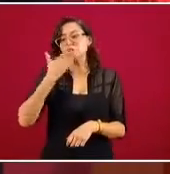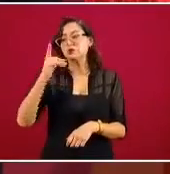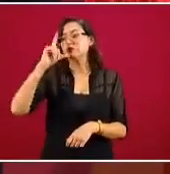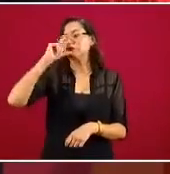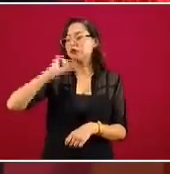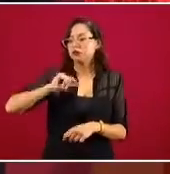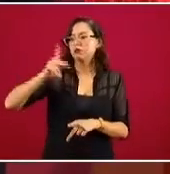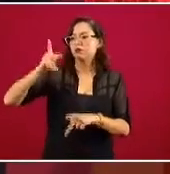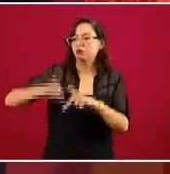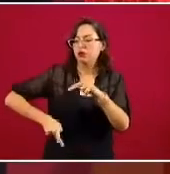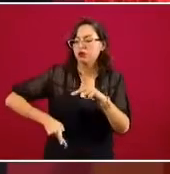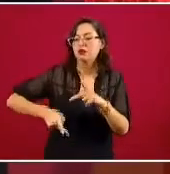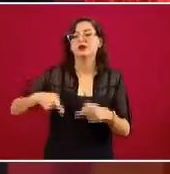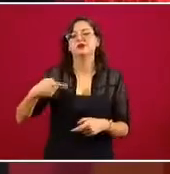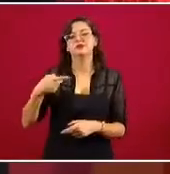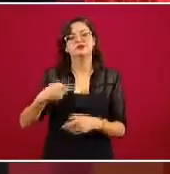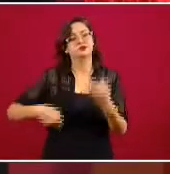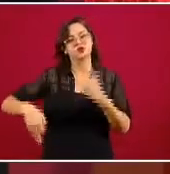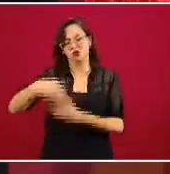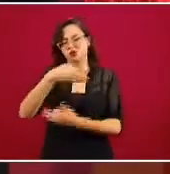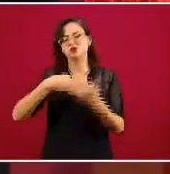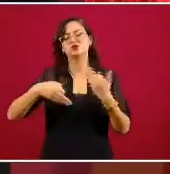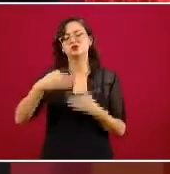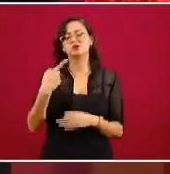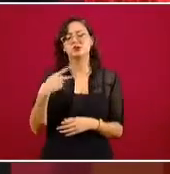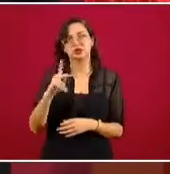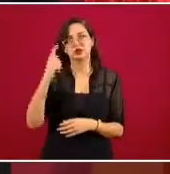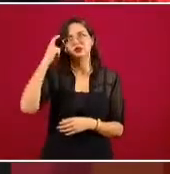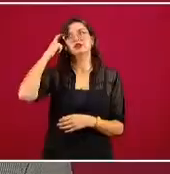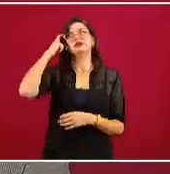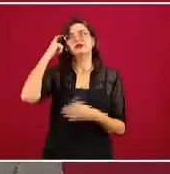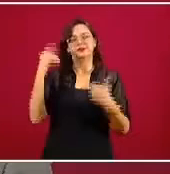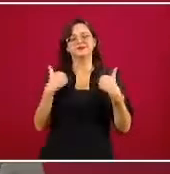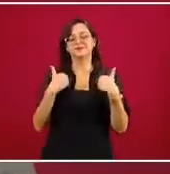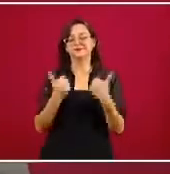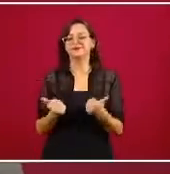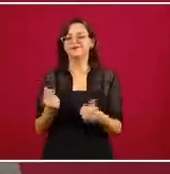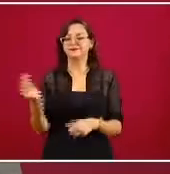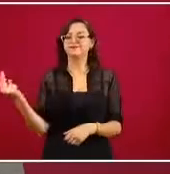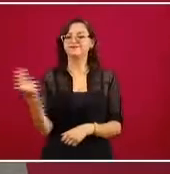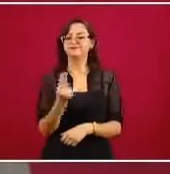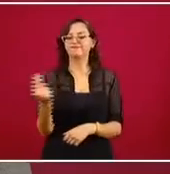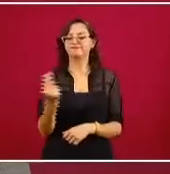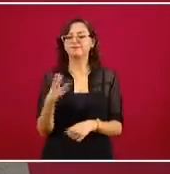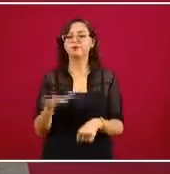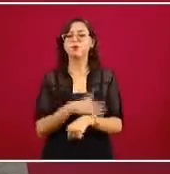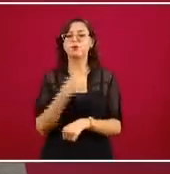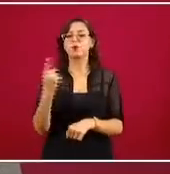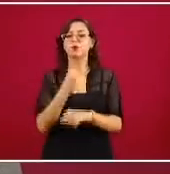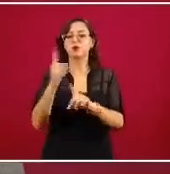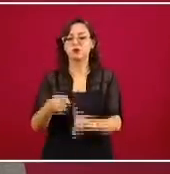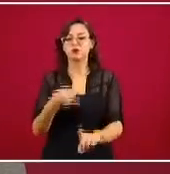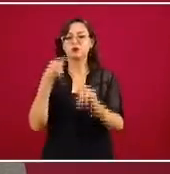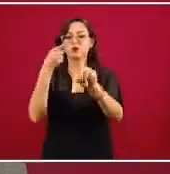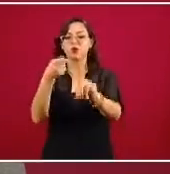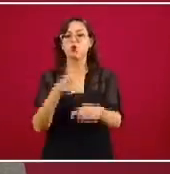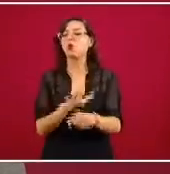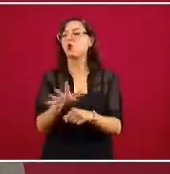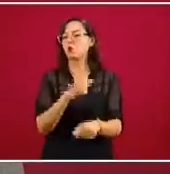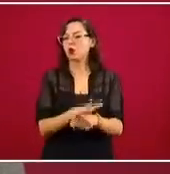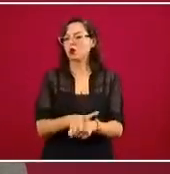afectado a todos y todas, pero estamos conscientes de por qué lo hacemos. Lo hacemos con un propósito que es lograr